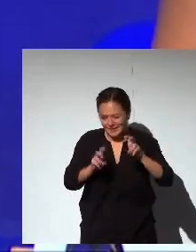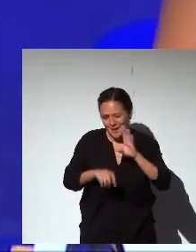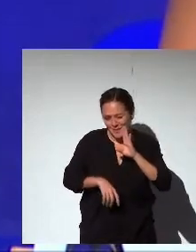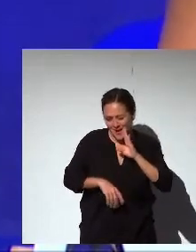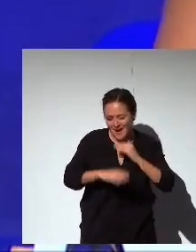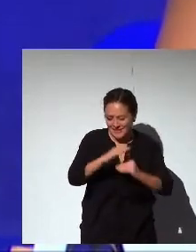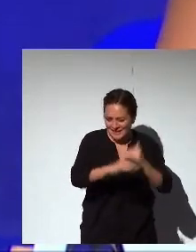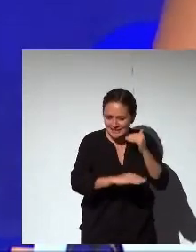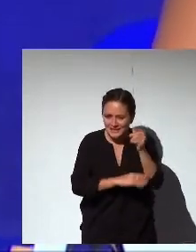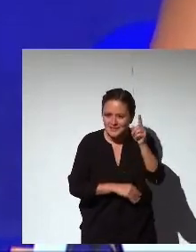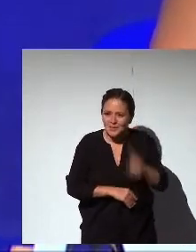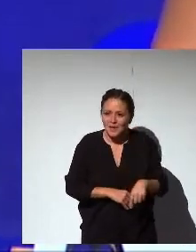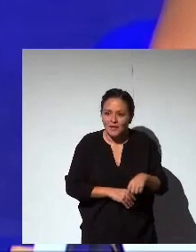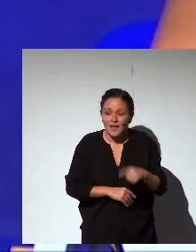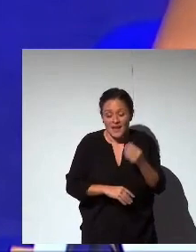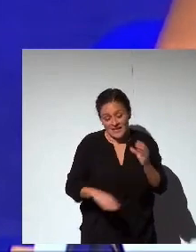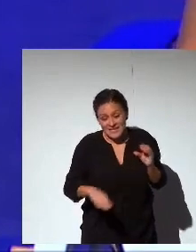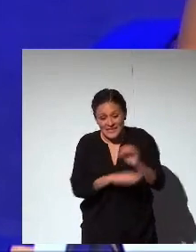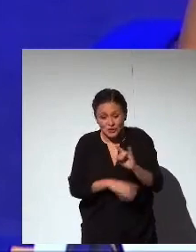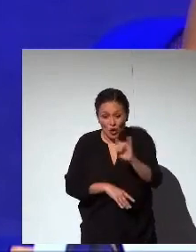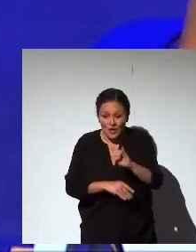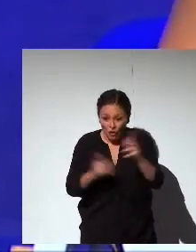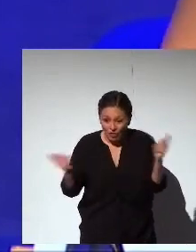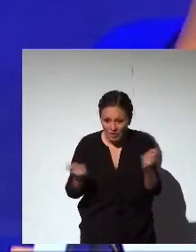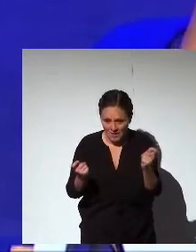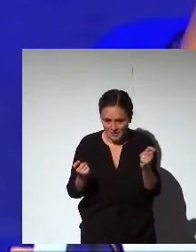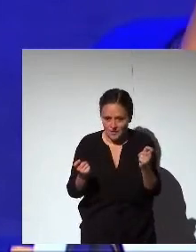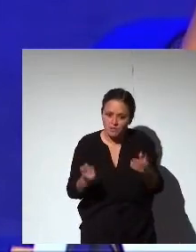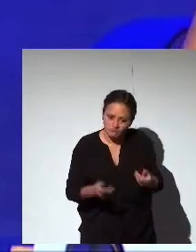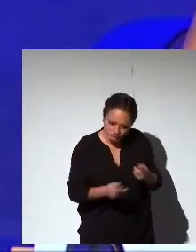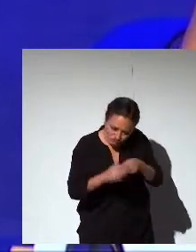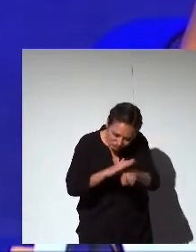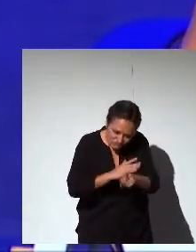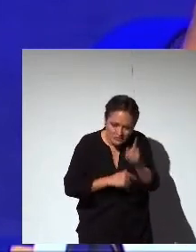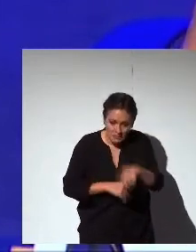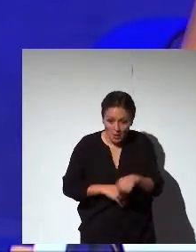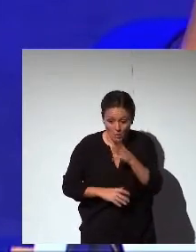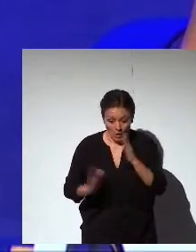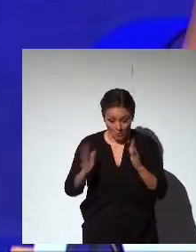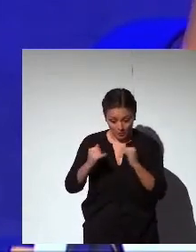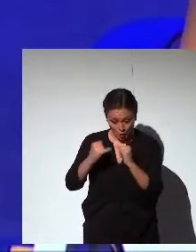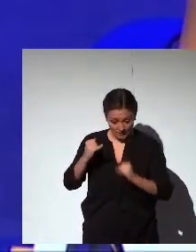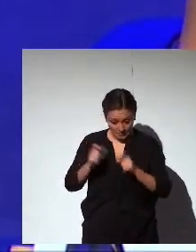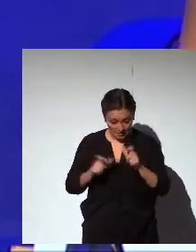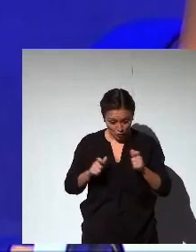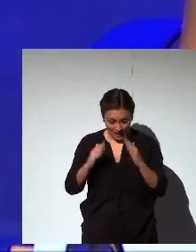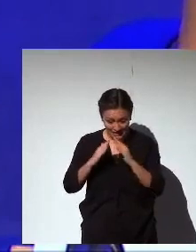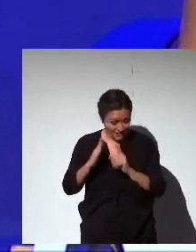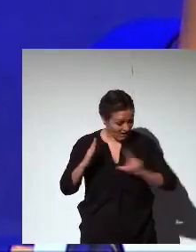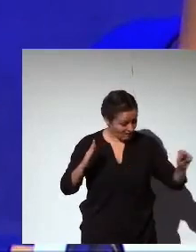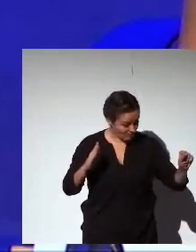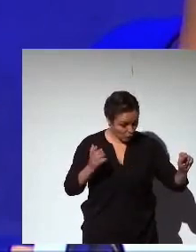resiliencia en su momento, el ingreso canario de emergencia. Nos dimos cuenta que durante la crisis la gente no podía salir a sus casas y dijimos,